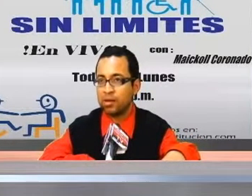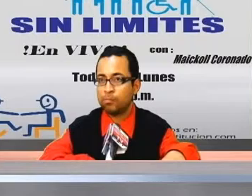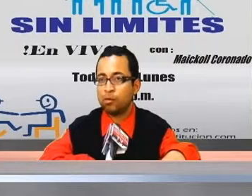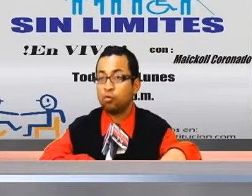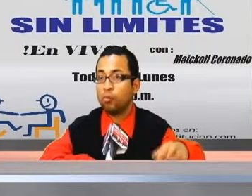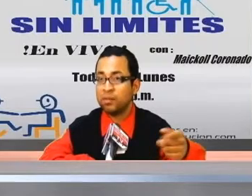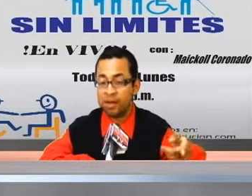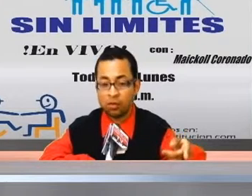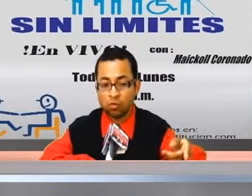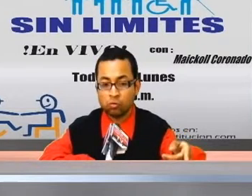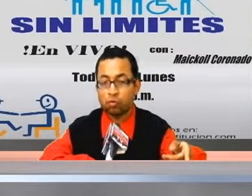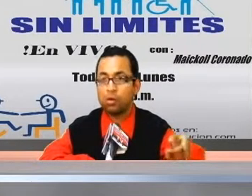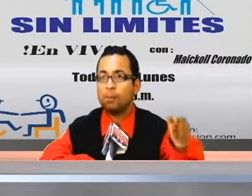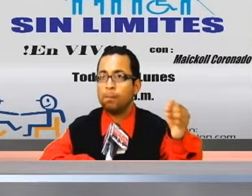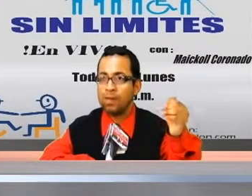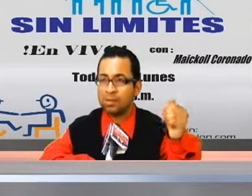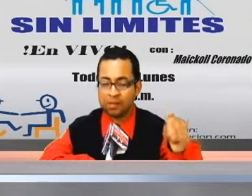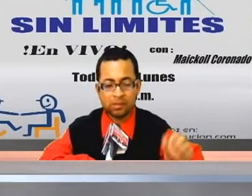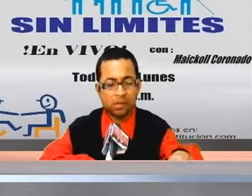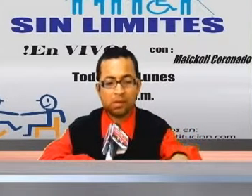discapacidad. Espero sus comentarios